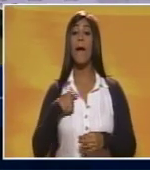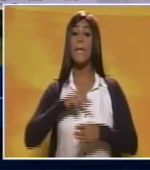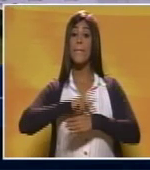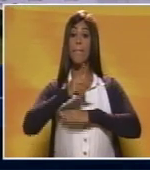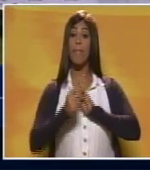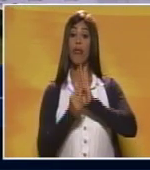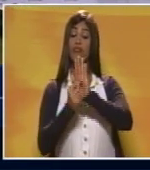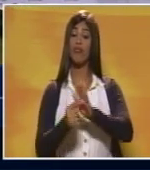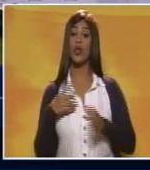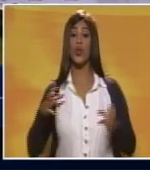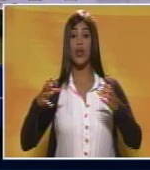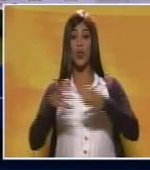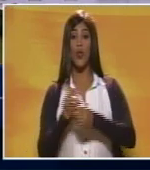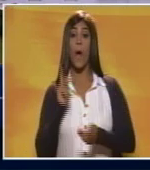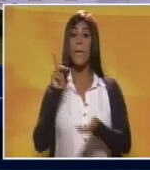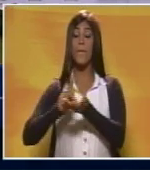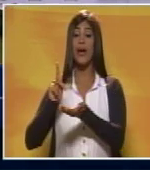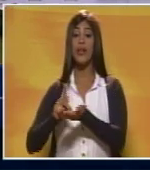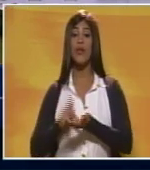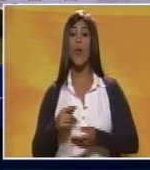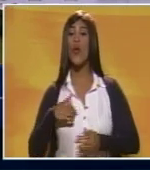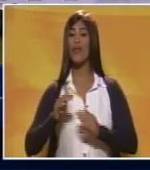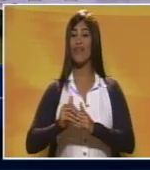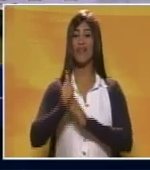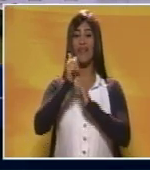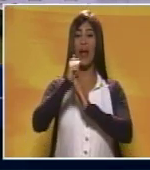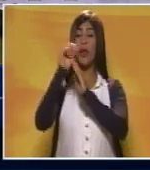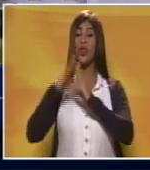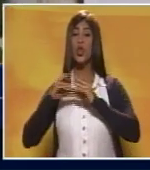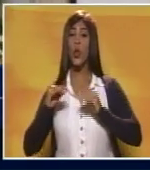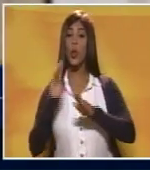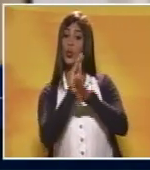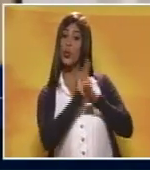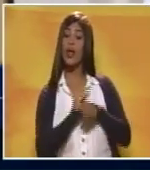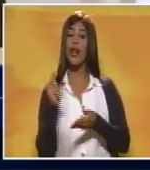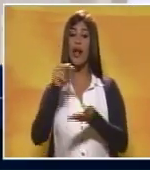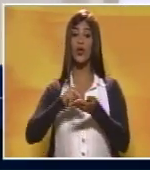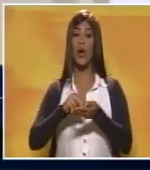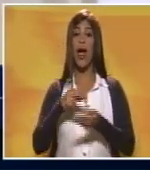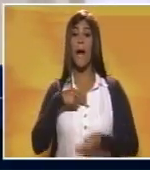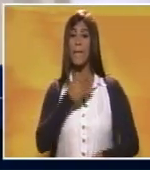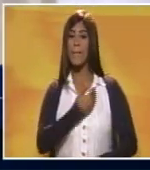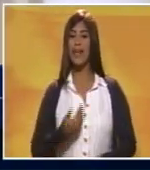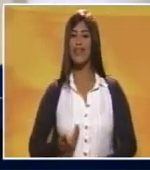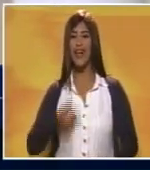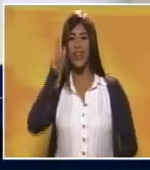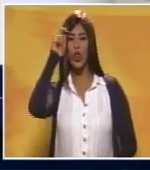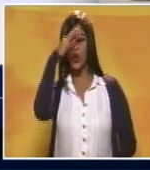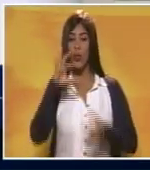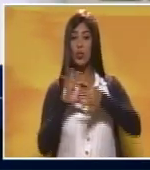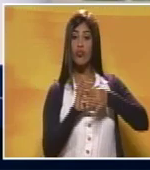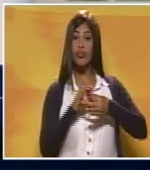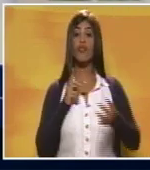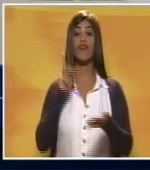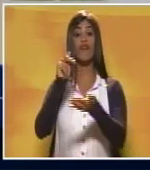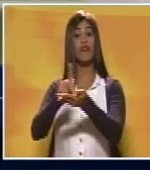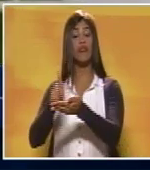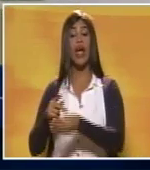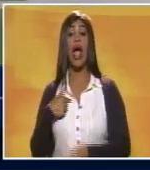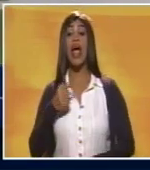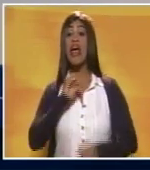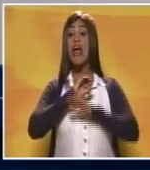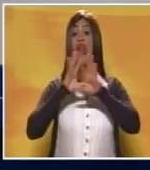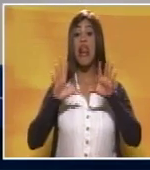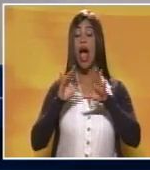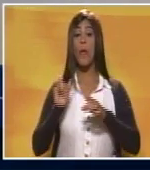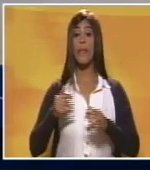plan en una reunión en la que participaron los máximos asesores de seguridad nacional del presidente estadounidense Donald Trump, aunque no queda